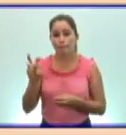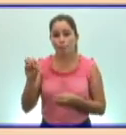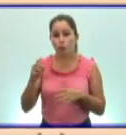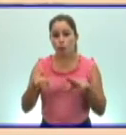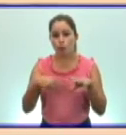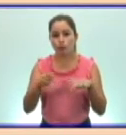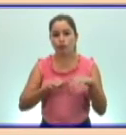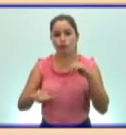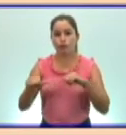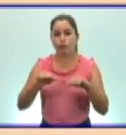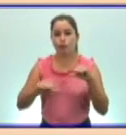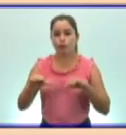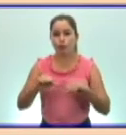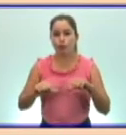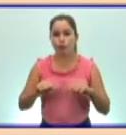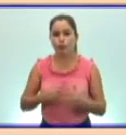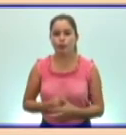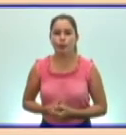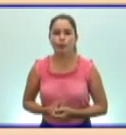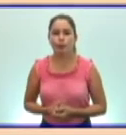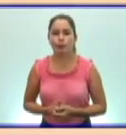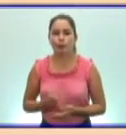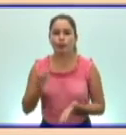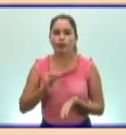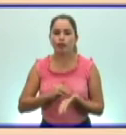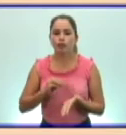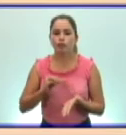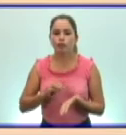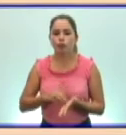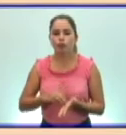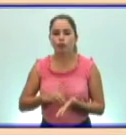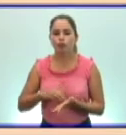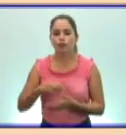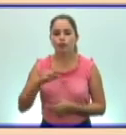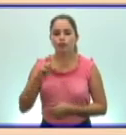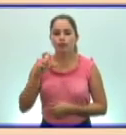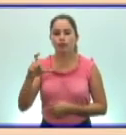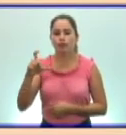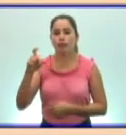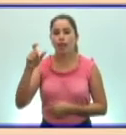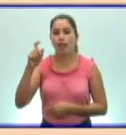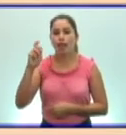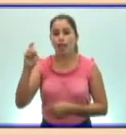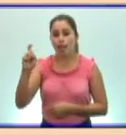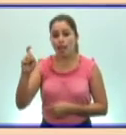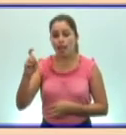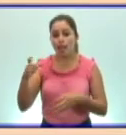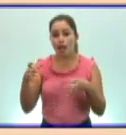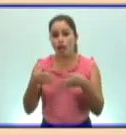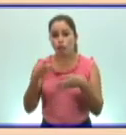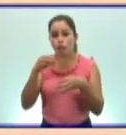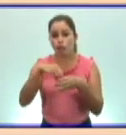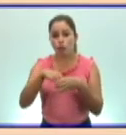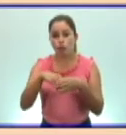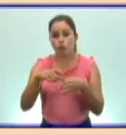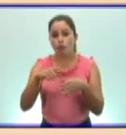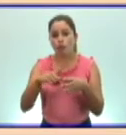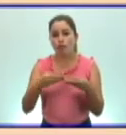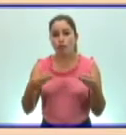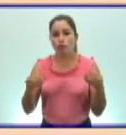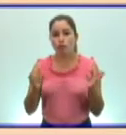disolución, donde C de X es concentración de la cantidad de sustancia de soluto, L de